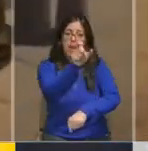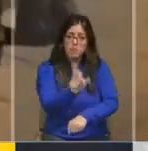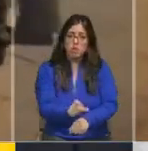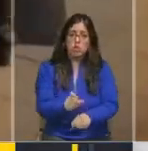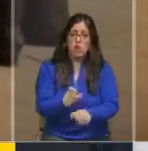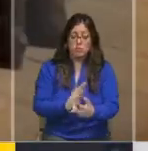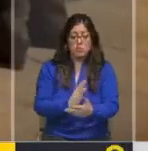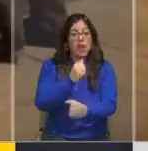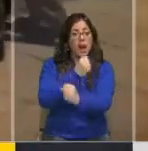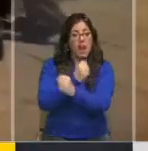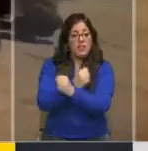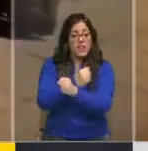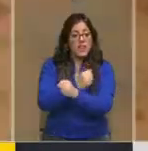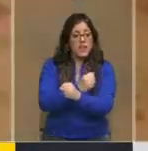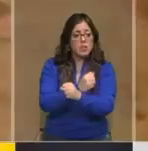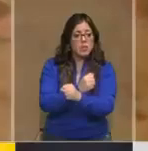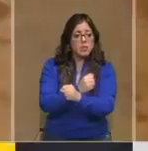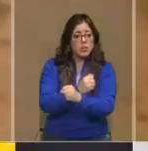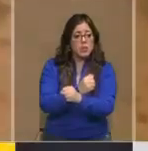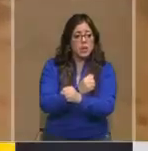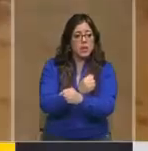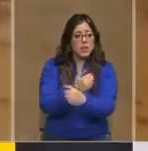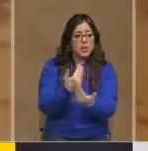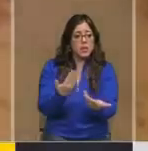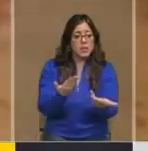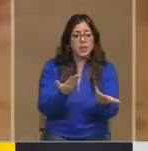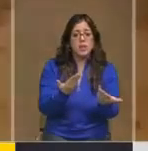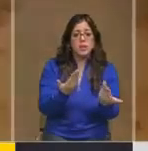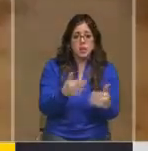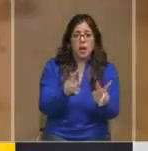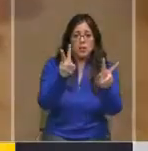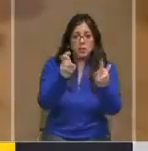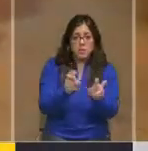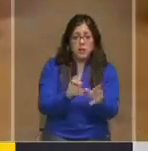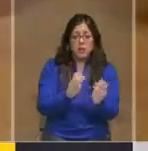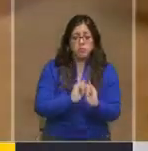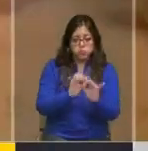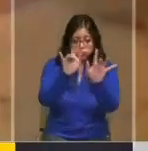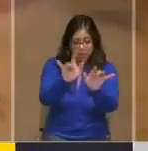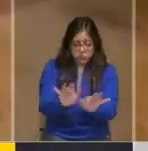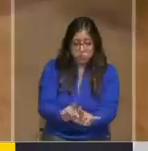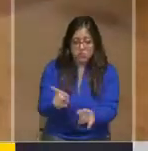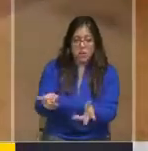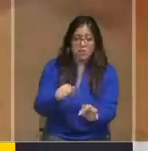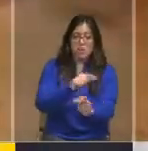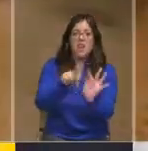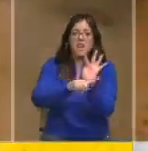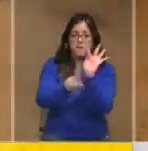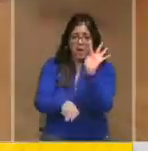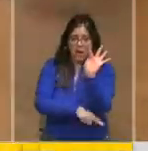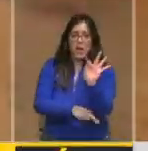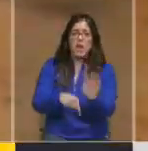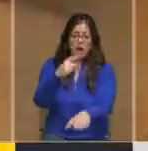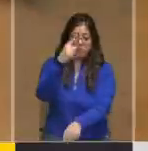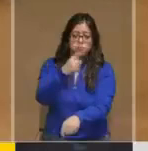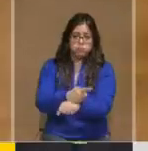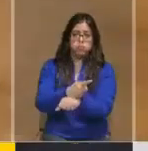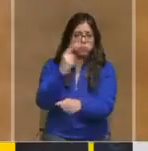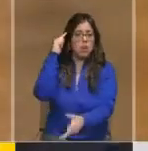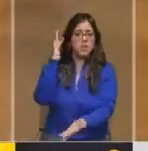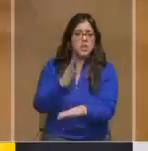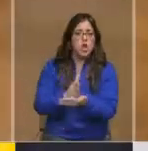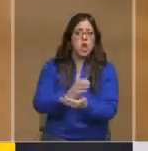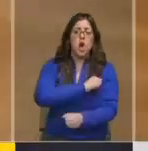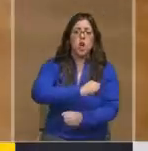Carabineros entregó precisamente esta declaración y se dijo que el Ministerio Público fue quien dictaminó la orden de detención contra el administrador